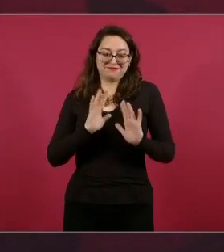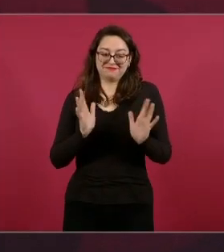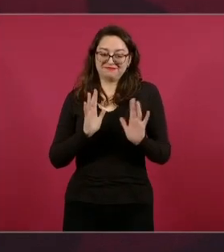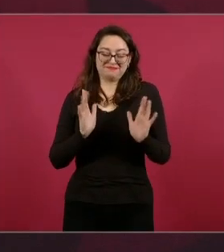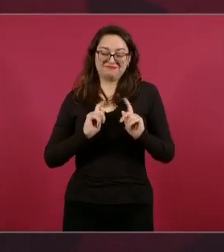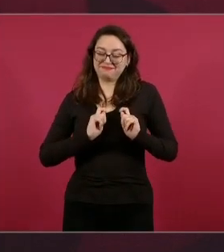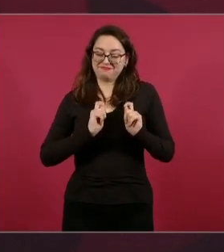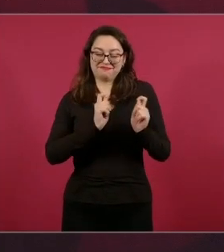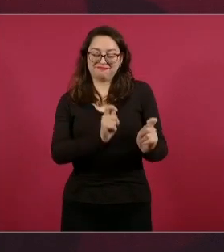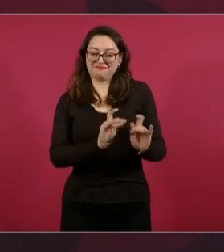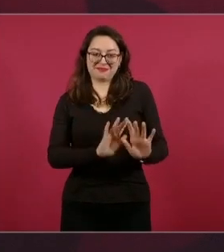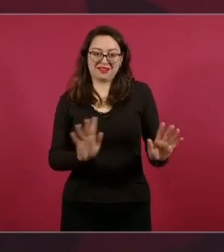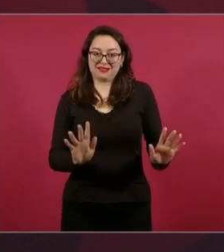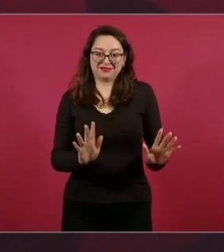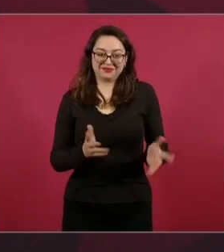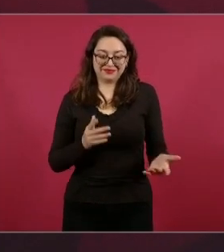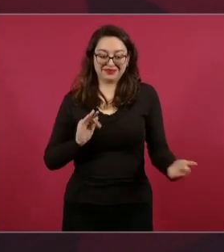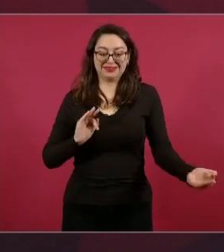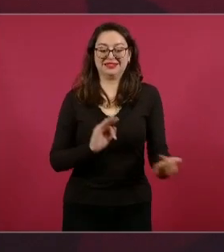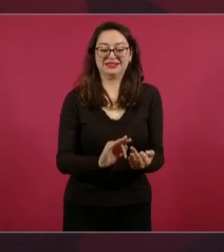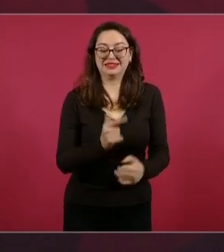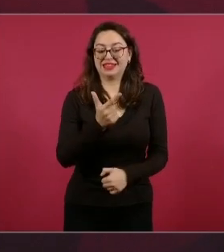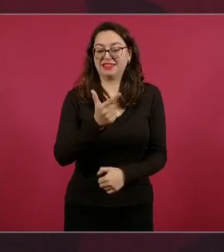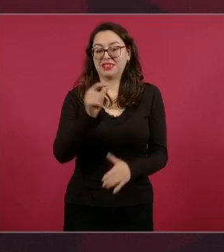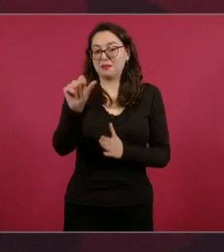faltan 7 meses y